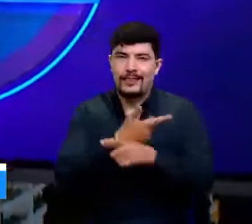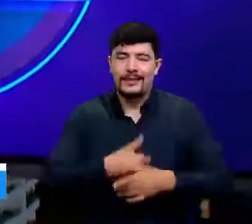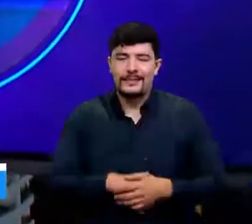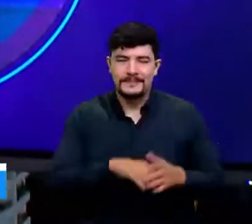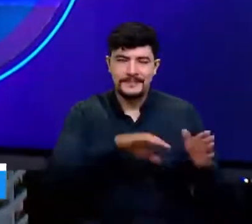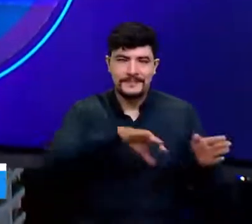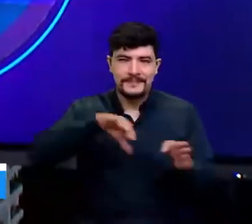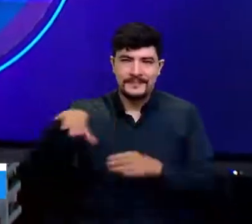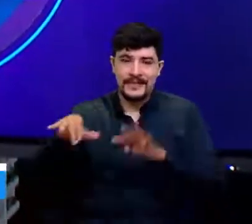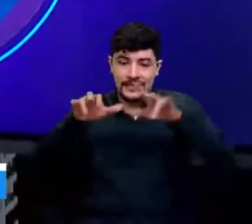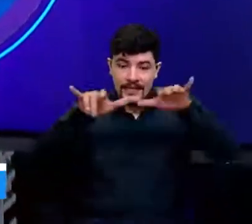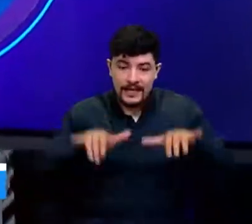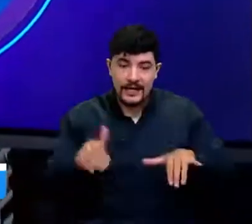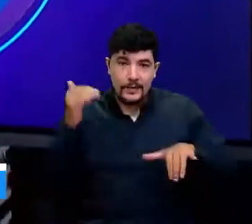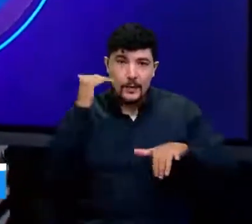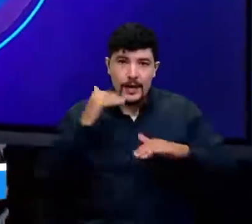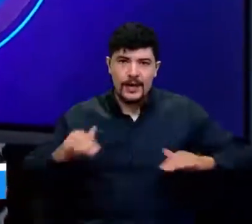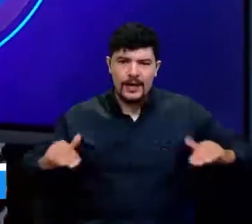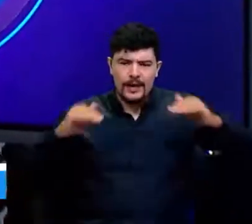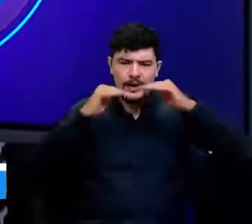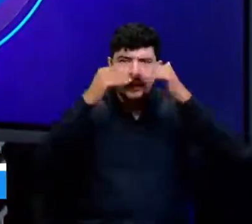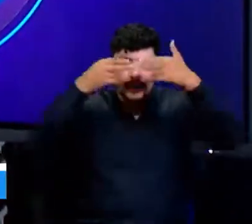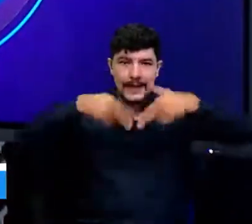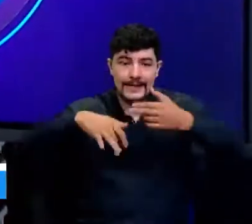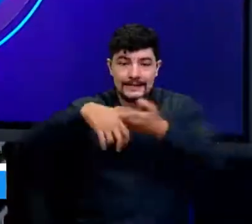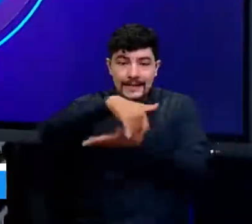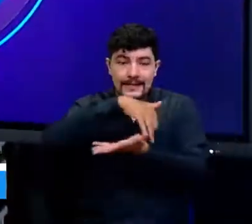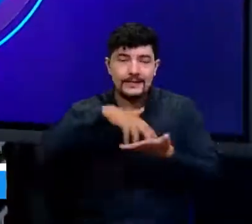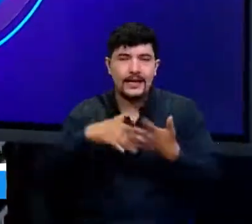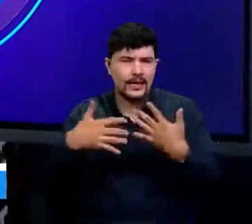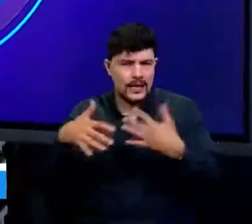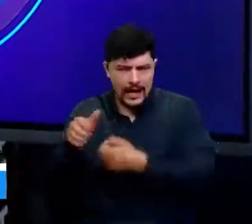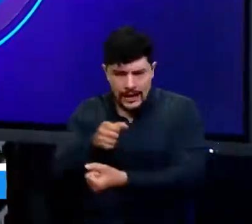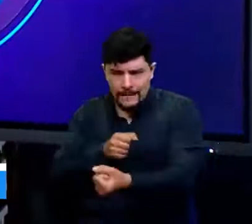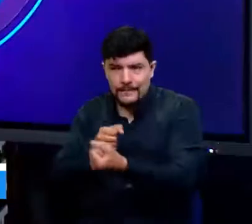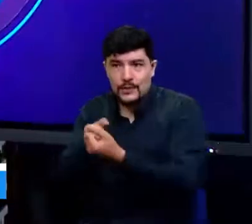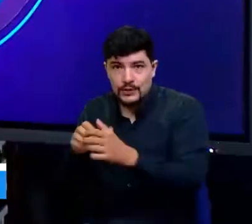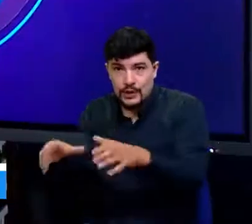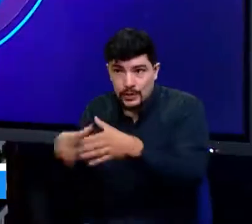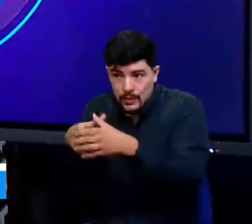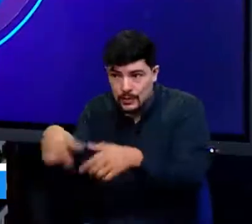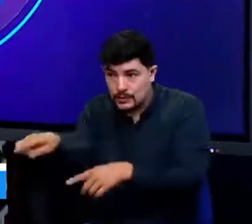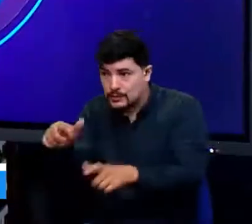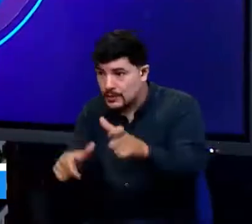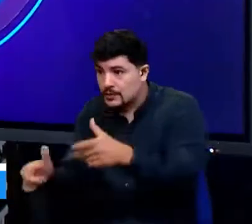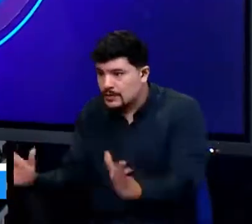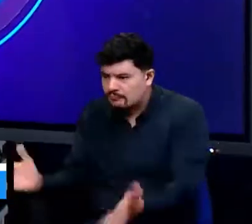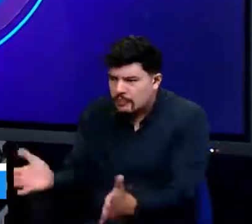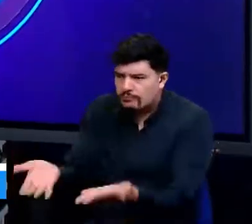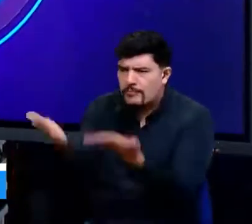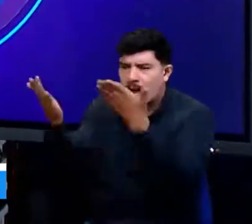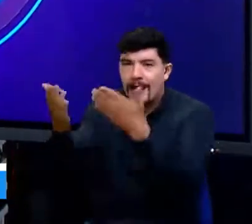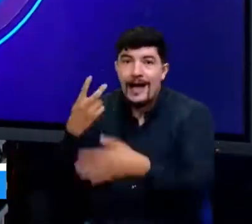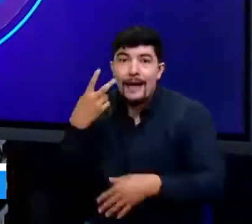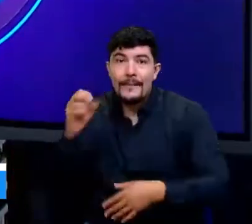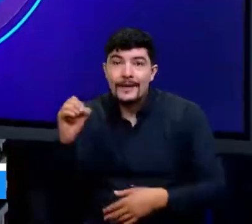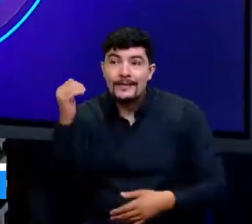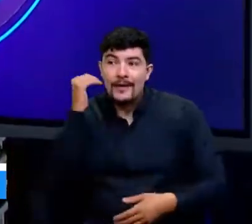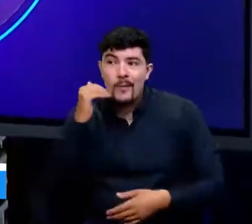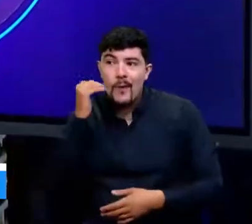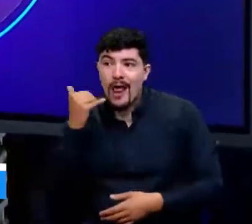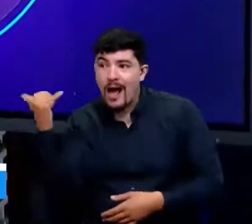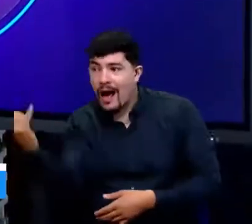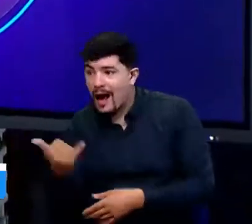Y la Secretaría de la Mujer y Equidad de Género de Santander sigue apoyando el semillero de emprendimiento. Esta vez 20 mujeres van